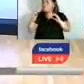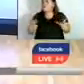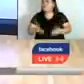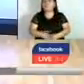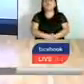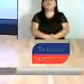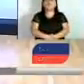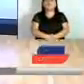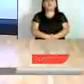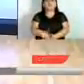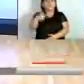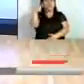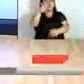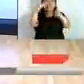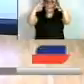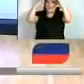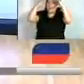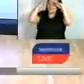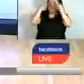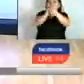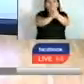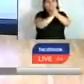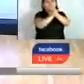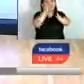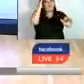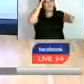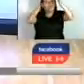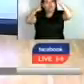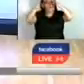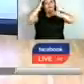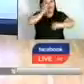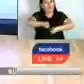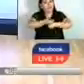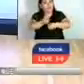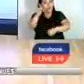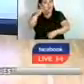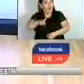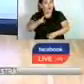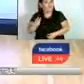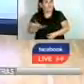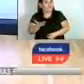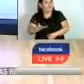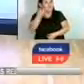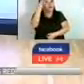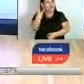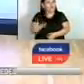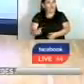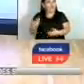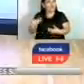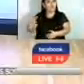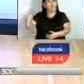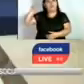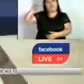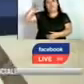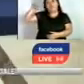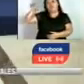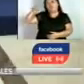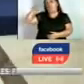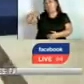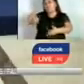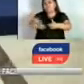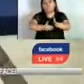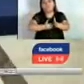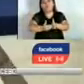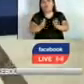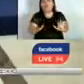tienes? Buenas noches, compañeros, un gusto poder saludarles, comentarles que este día el Tribunal Supremo Electoral ha dado por inaugurado